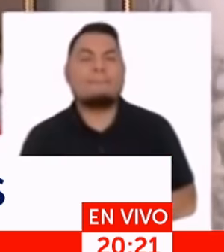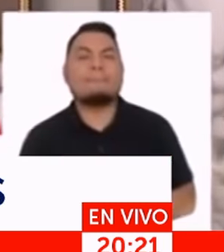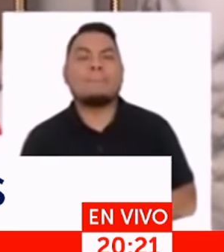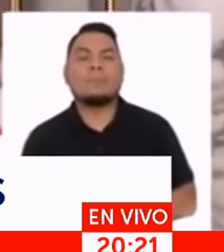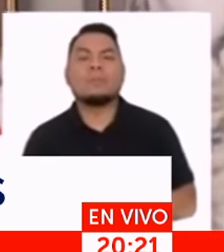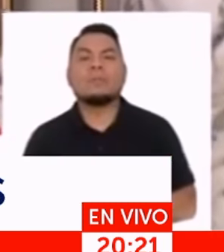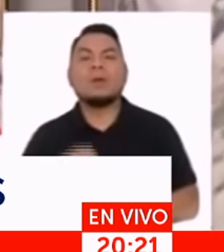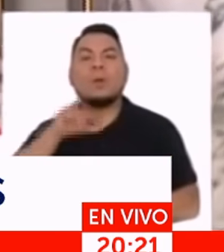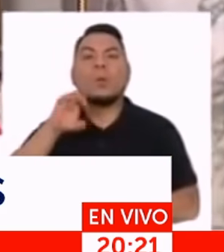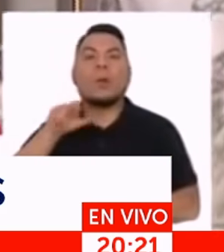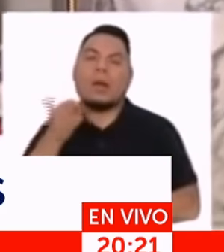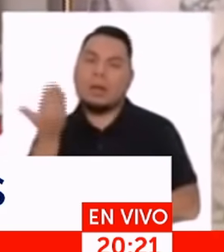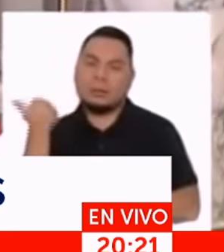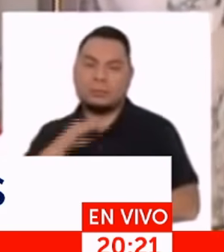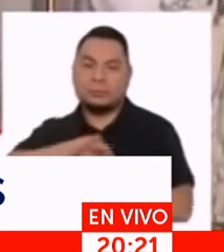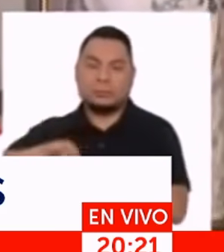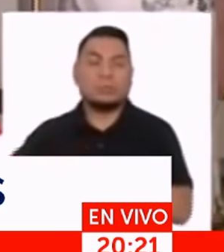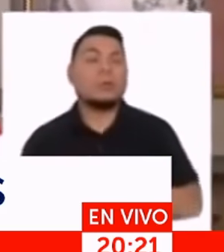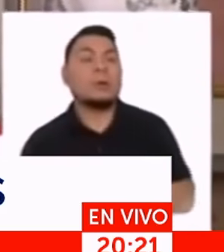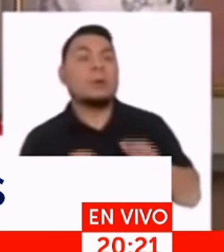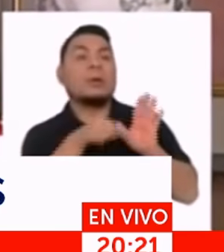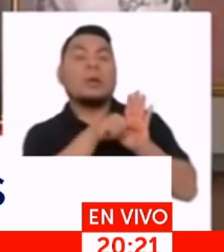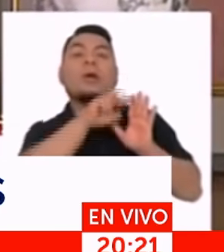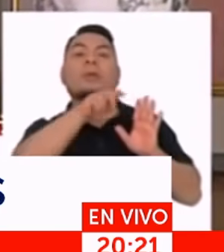Resolución de Suprema Juan número Cadillo.